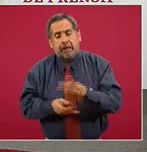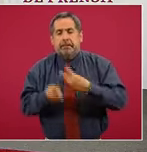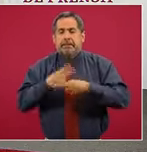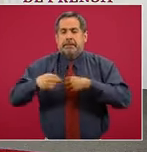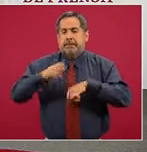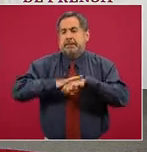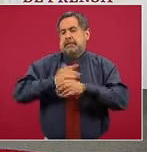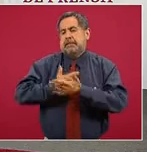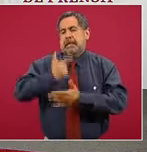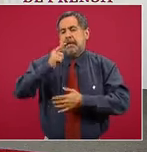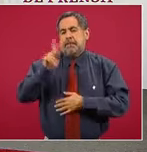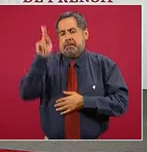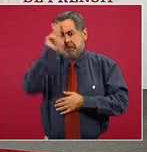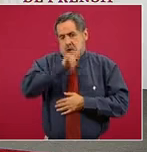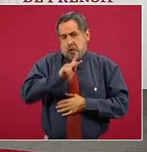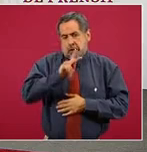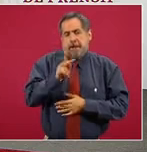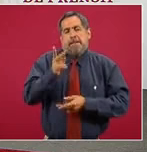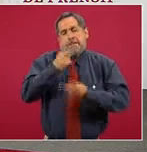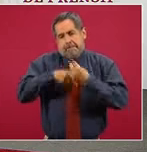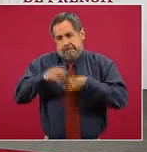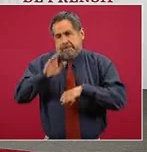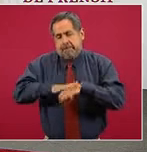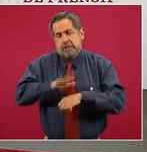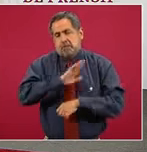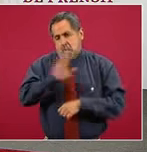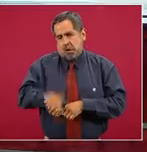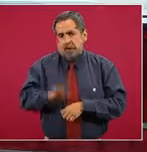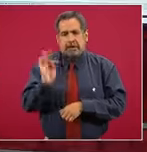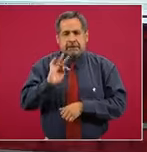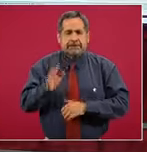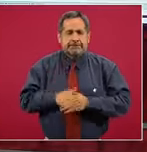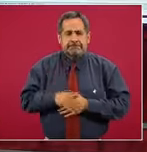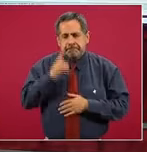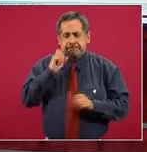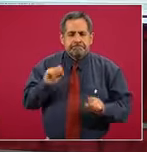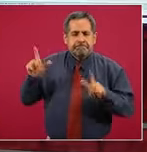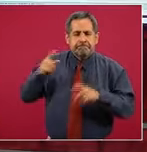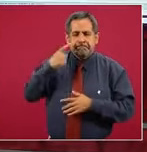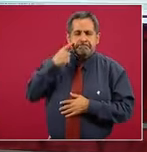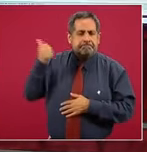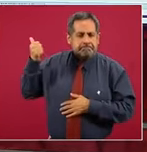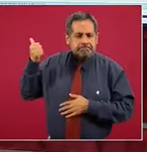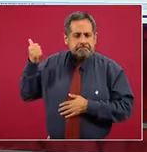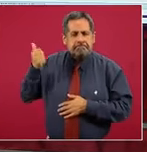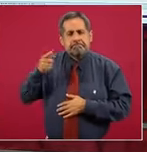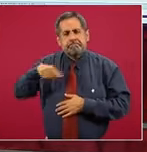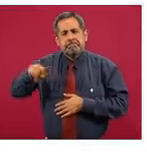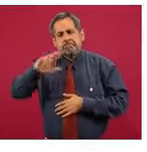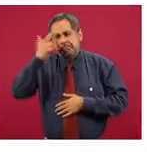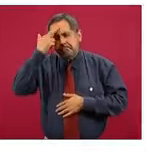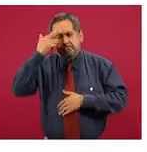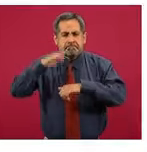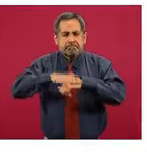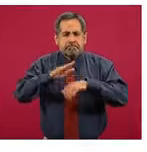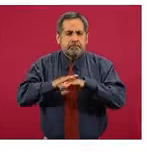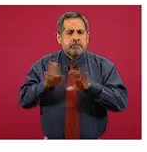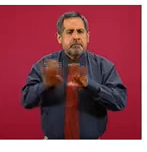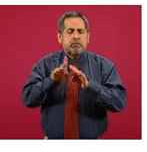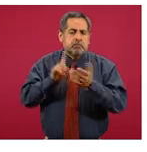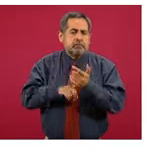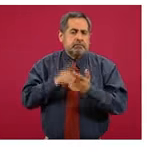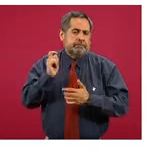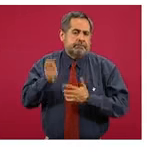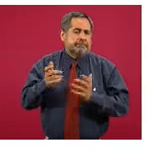con el riesgo de mortalidad. Ya había presentado esta gráfica solamente para recordarles, es una forma